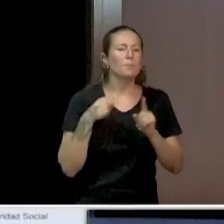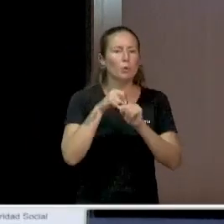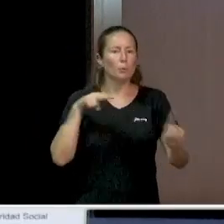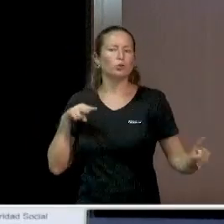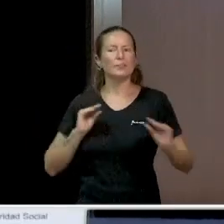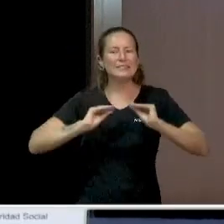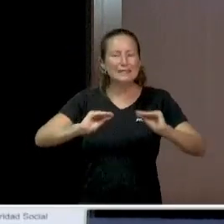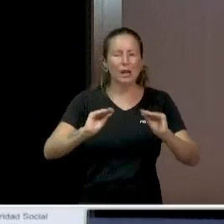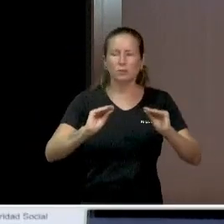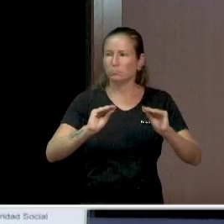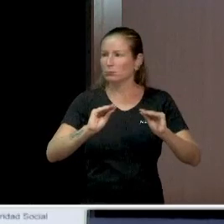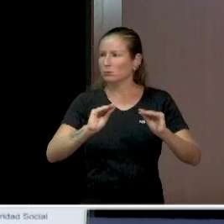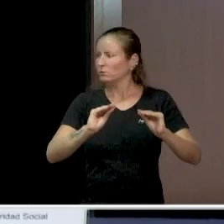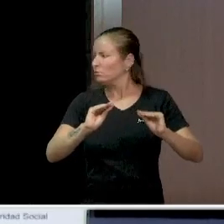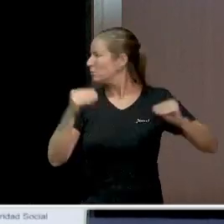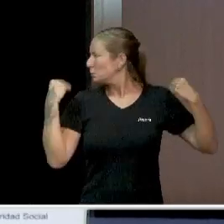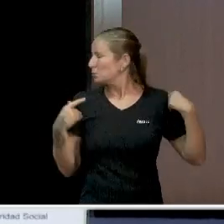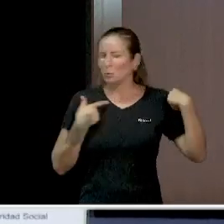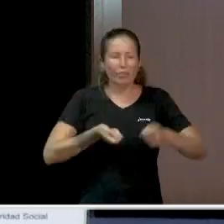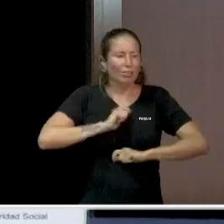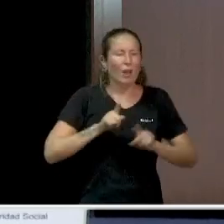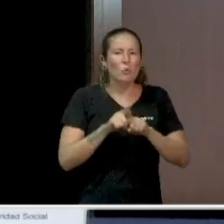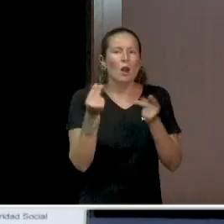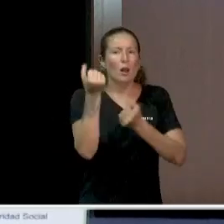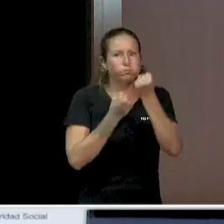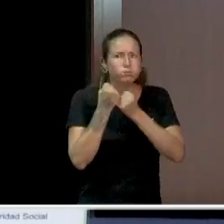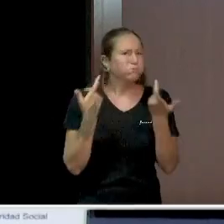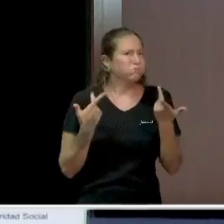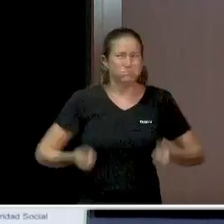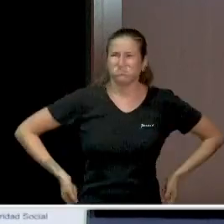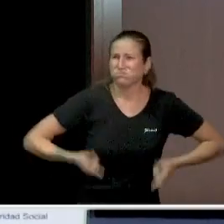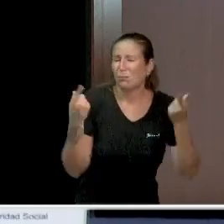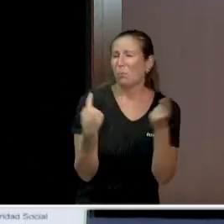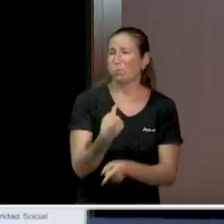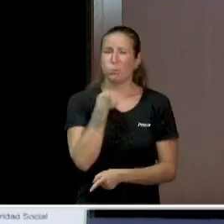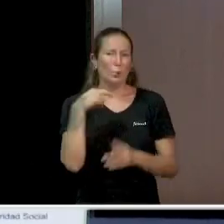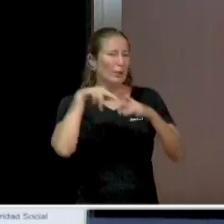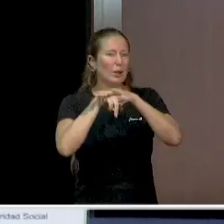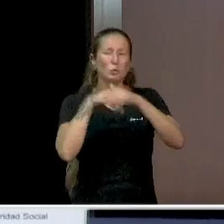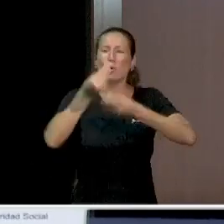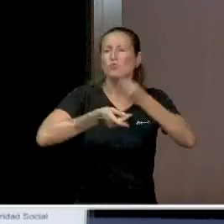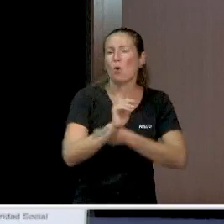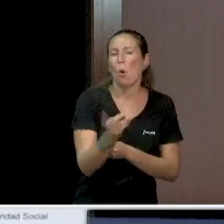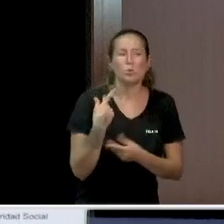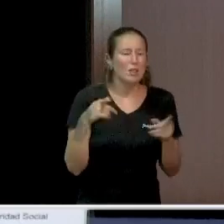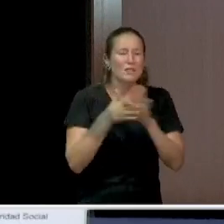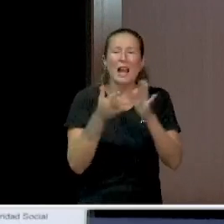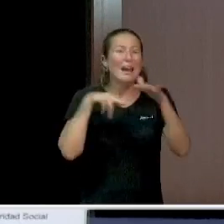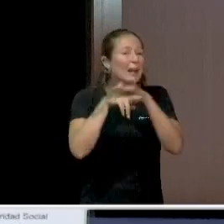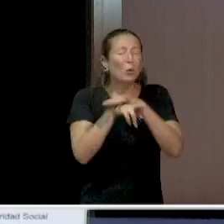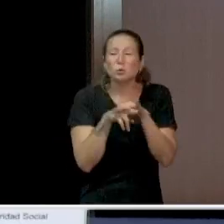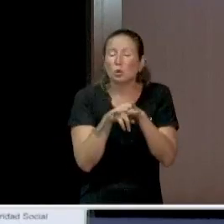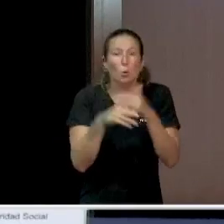incluso aséptico, un derroche, un desperdicio y un uso nada inteligente de